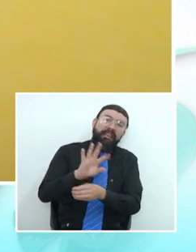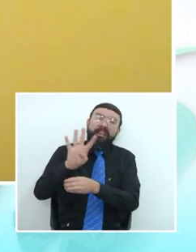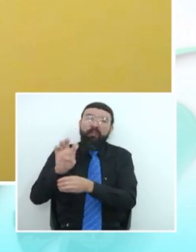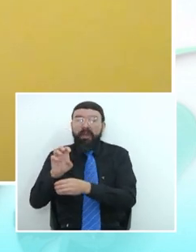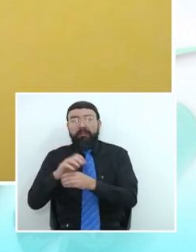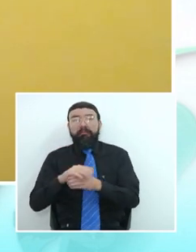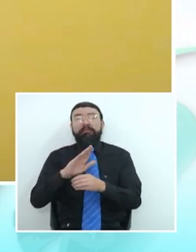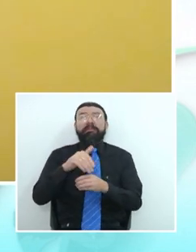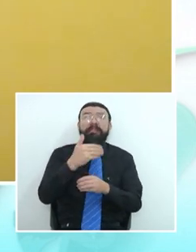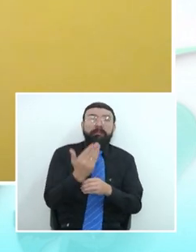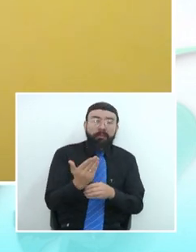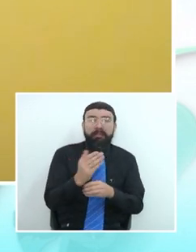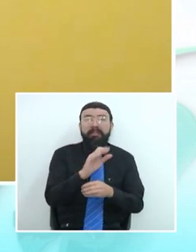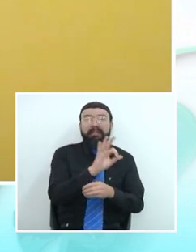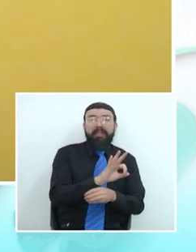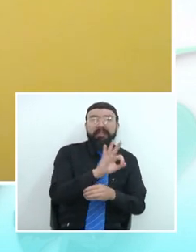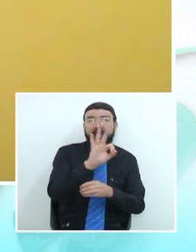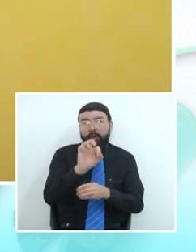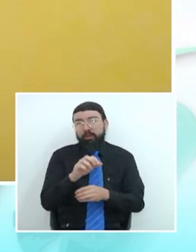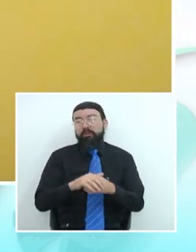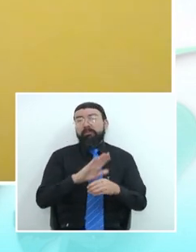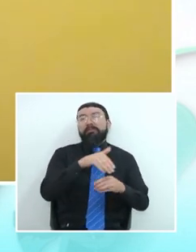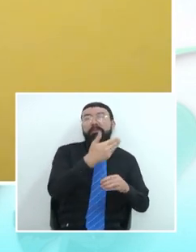aproximadamente 40 días, y en los 40 días